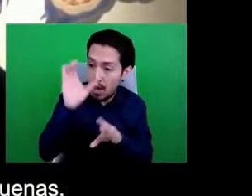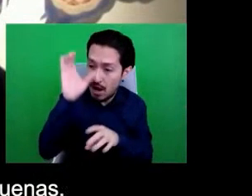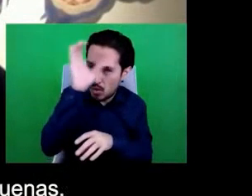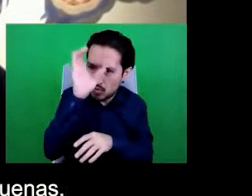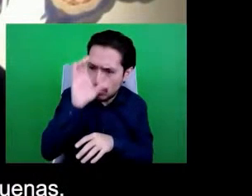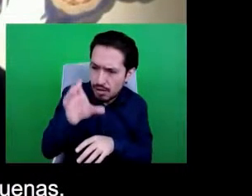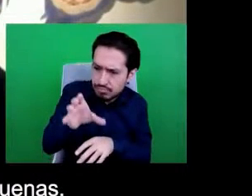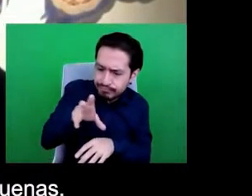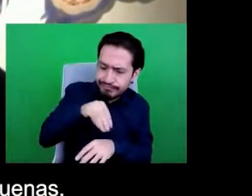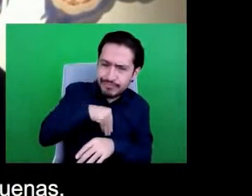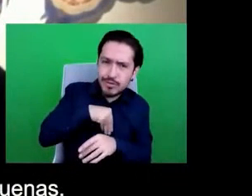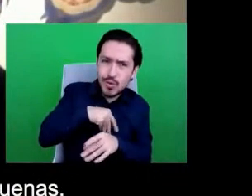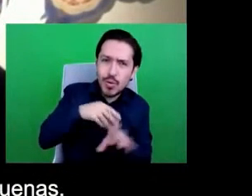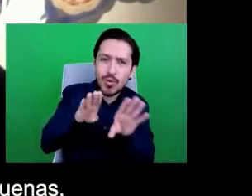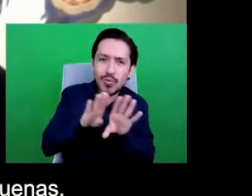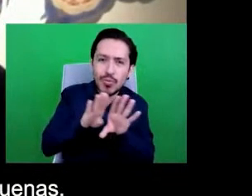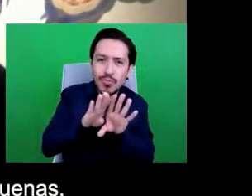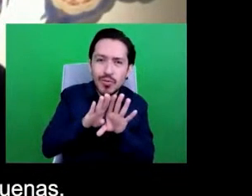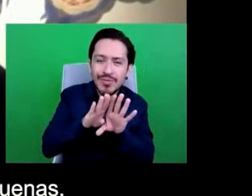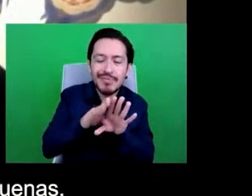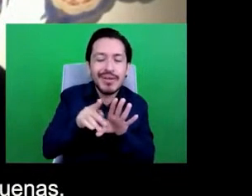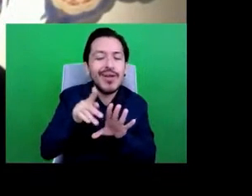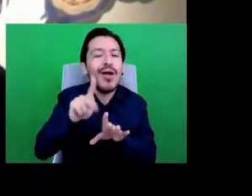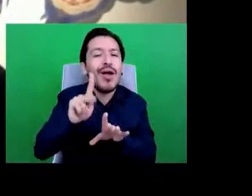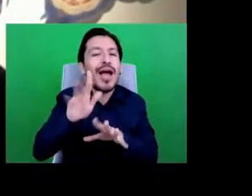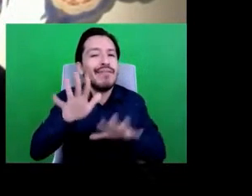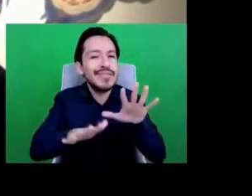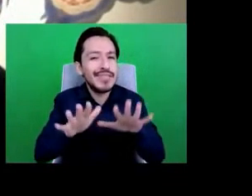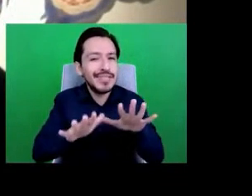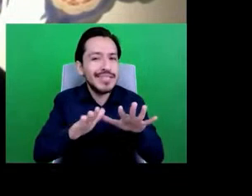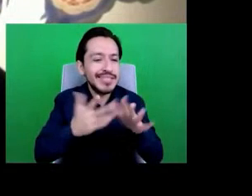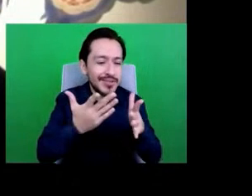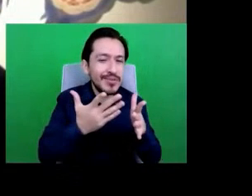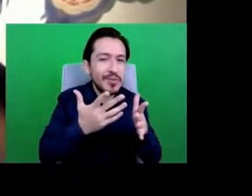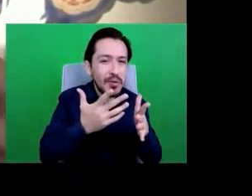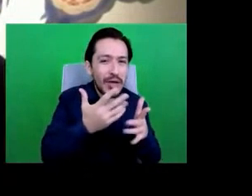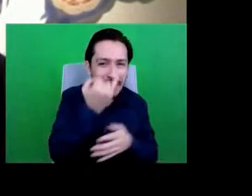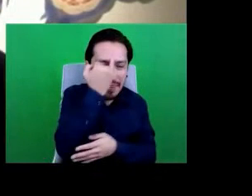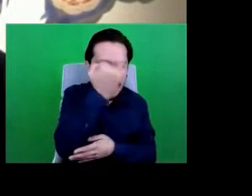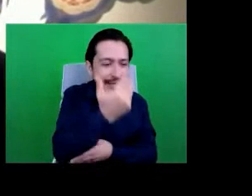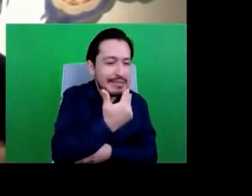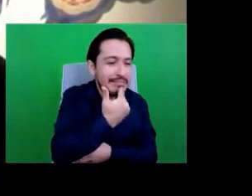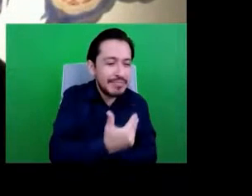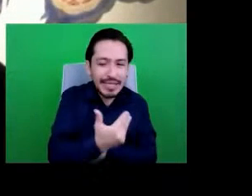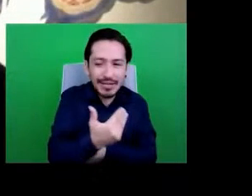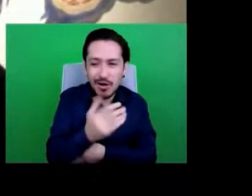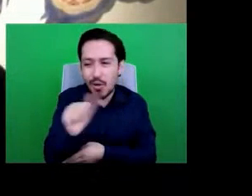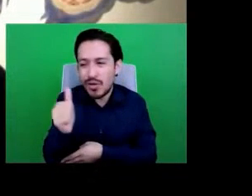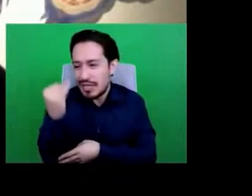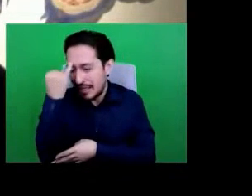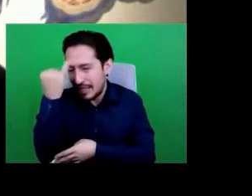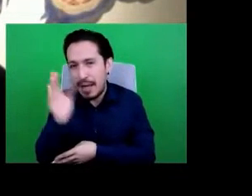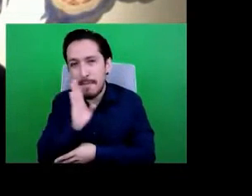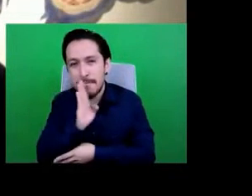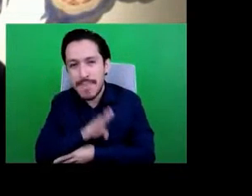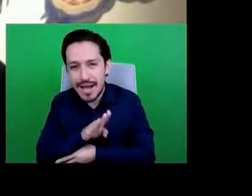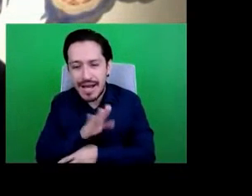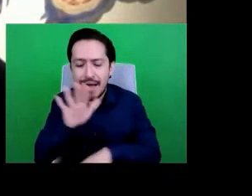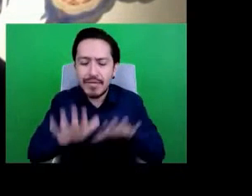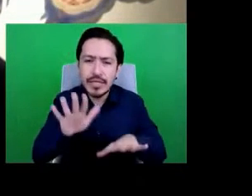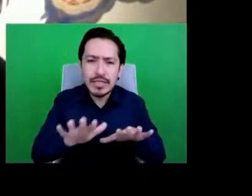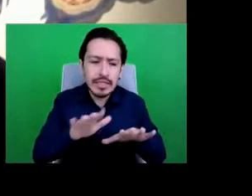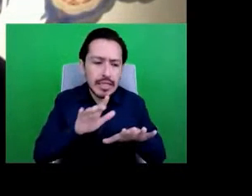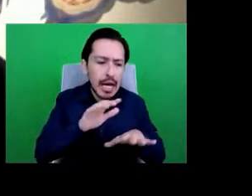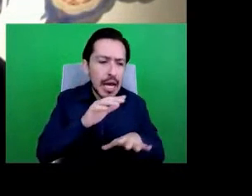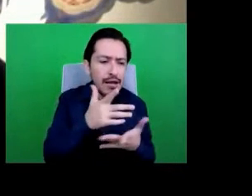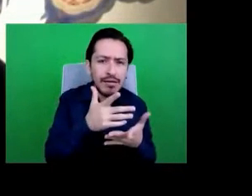ser muchas cosas, algunas cosas buenas, algunas no tanto. Puede ser el proteger el patrimonio y